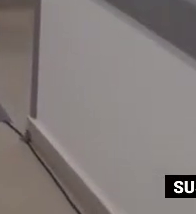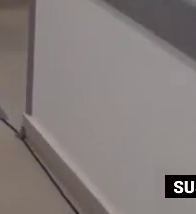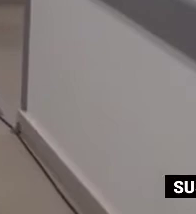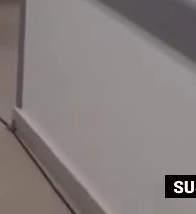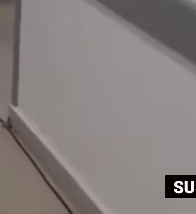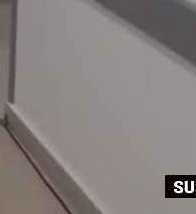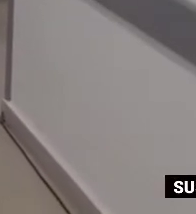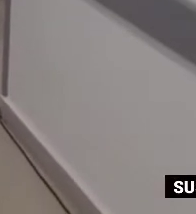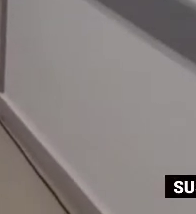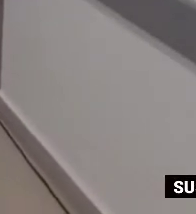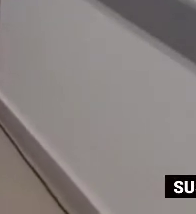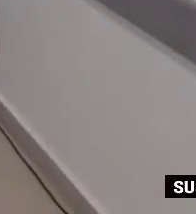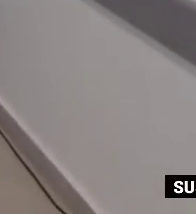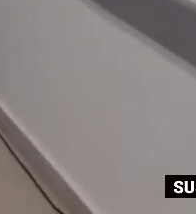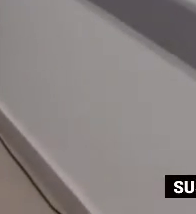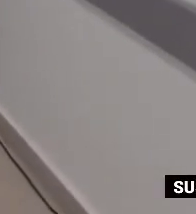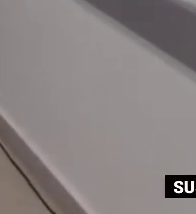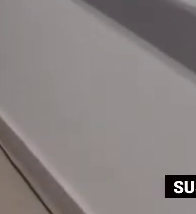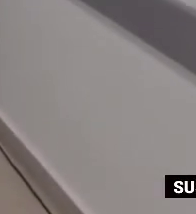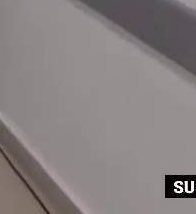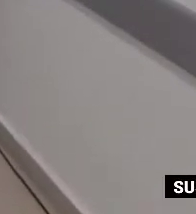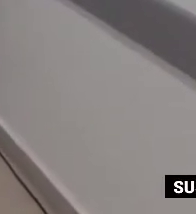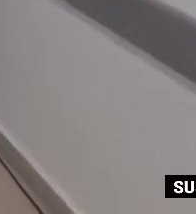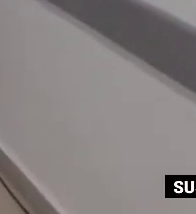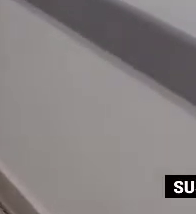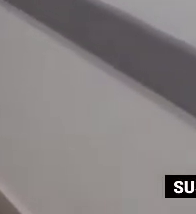puede... sí, ya funciona.